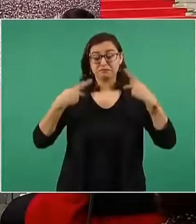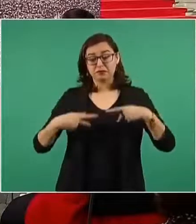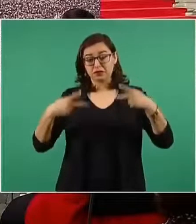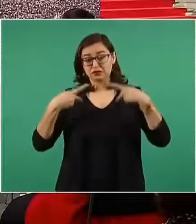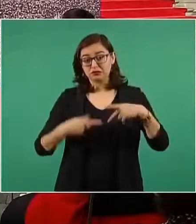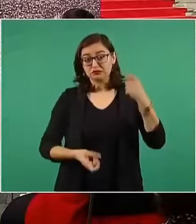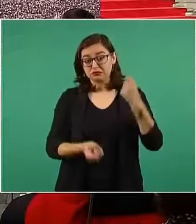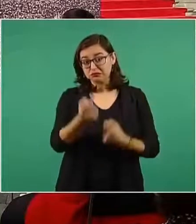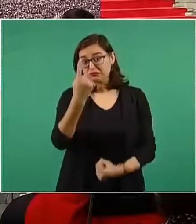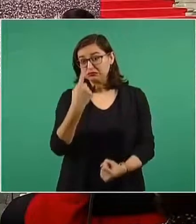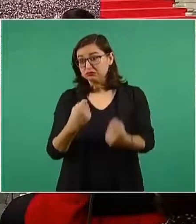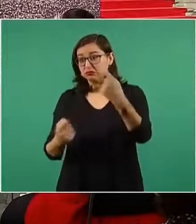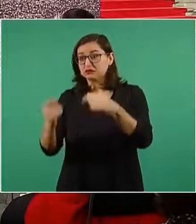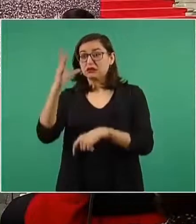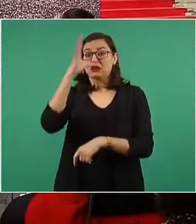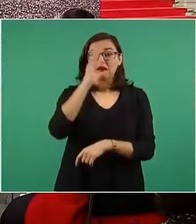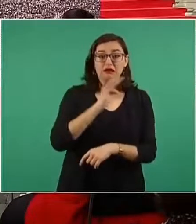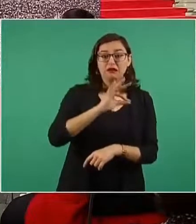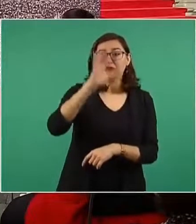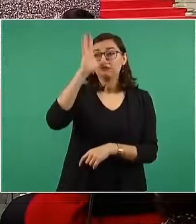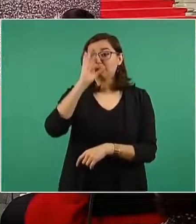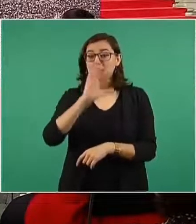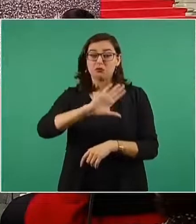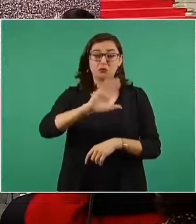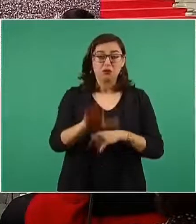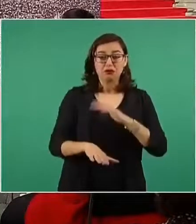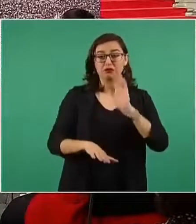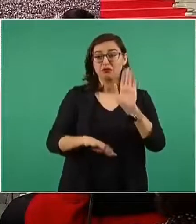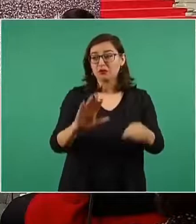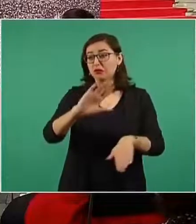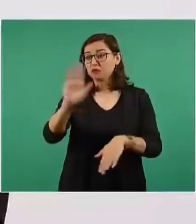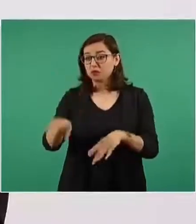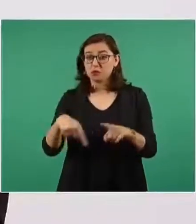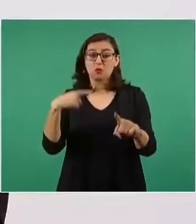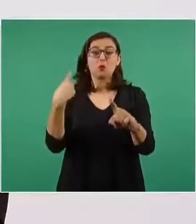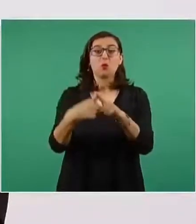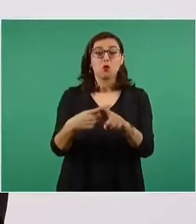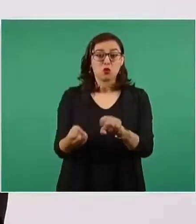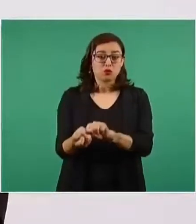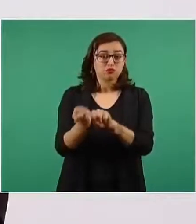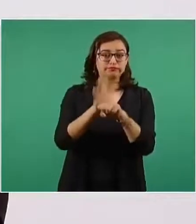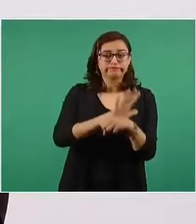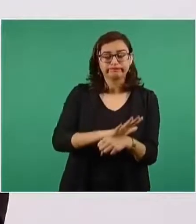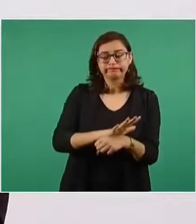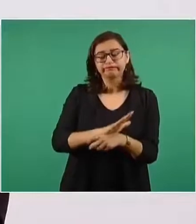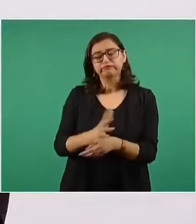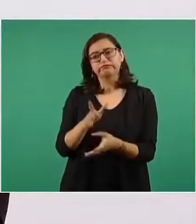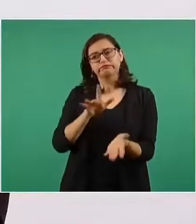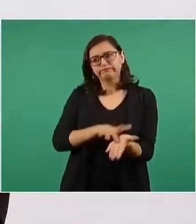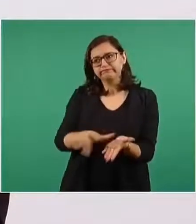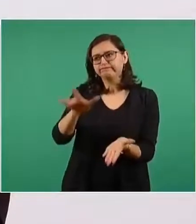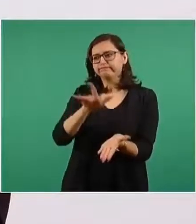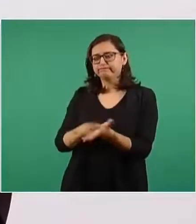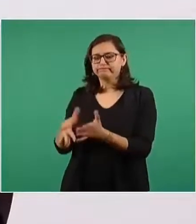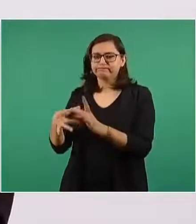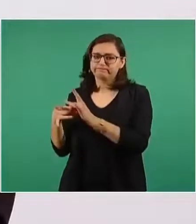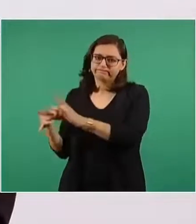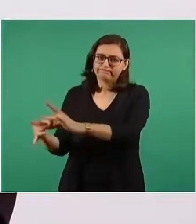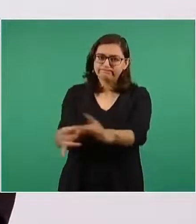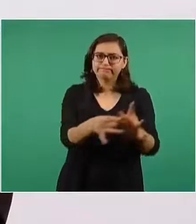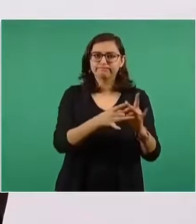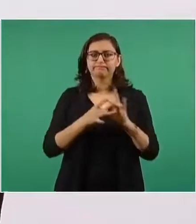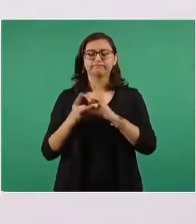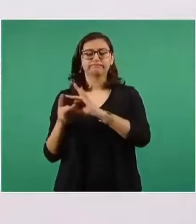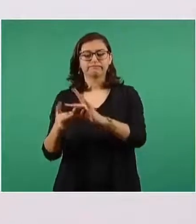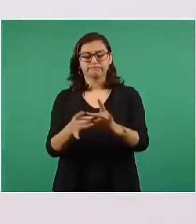se intenta que esa parte de abajo de la sociedad vea como propio, no como impuesto al gobierno. Creo que